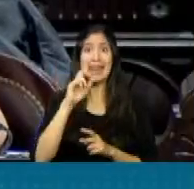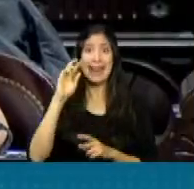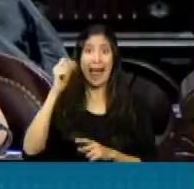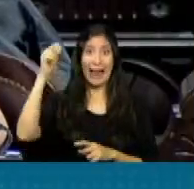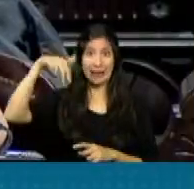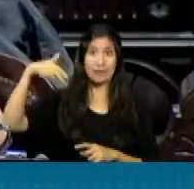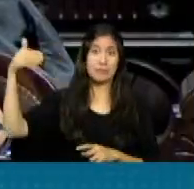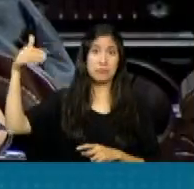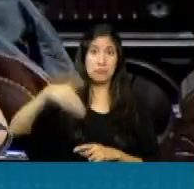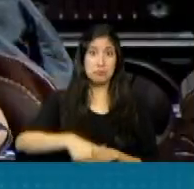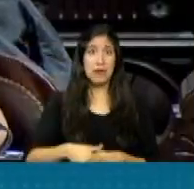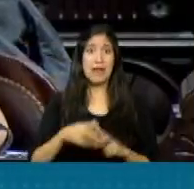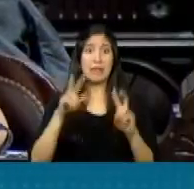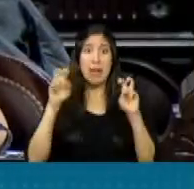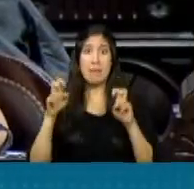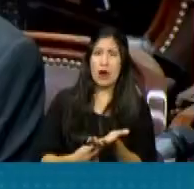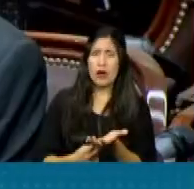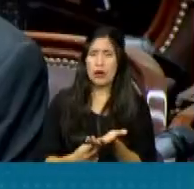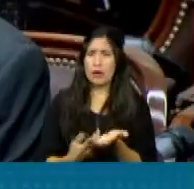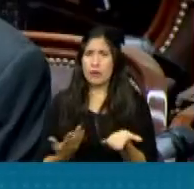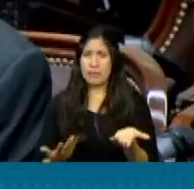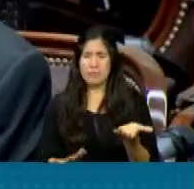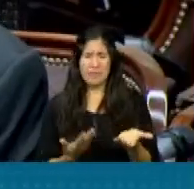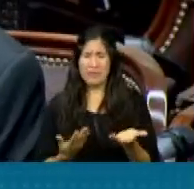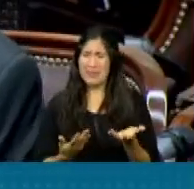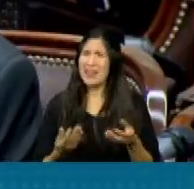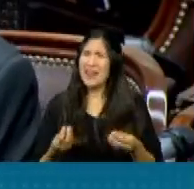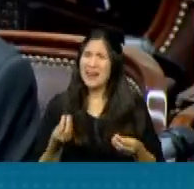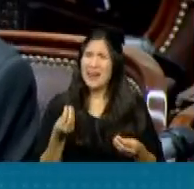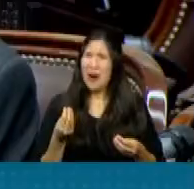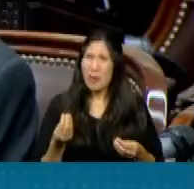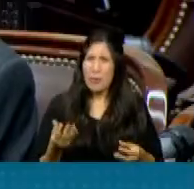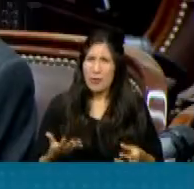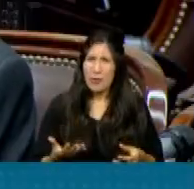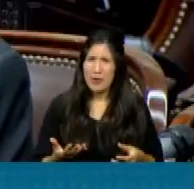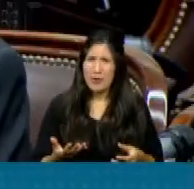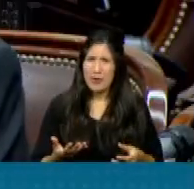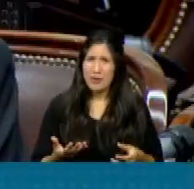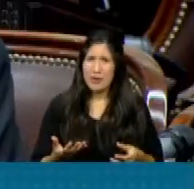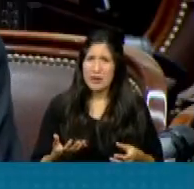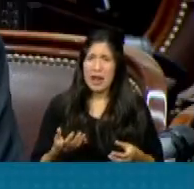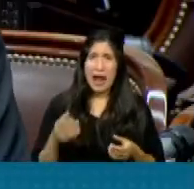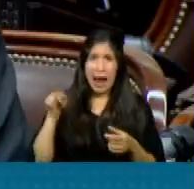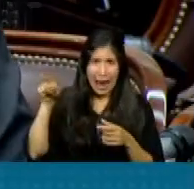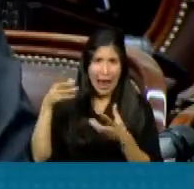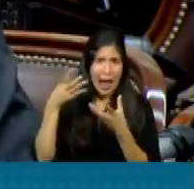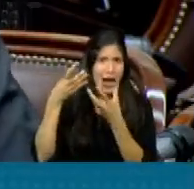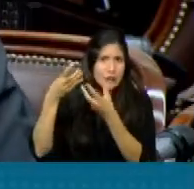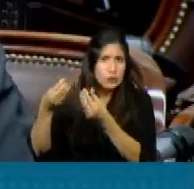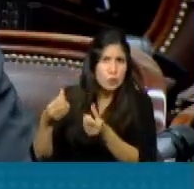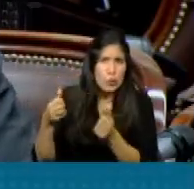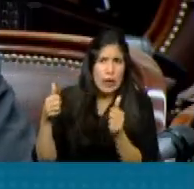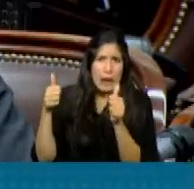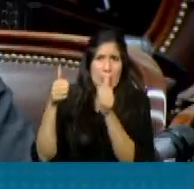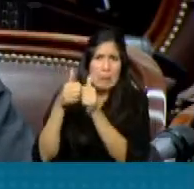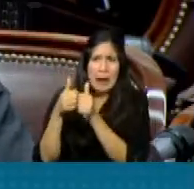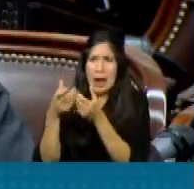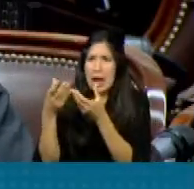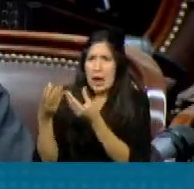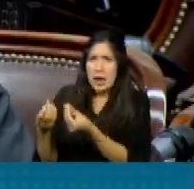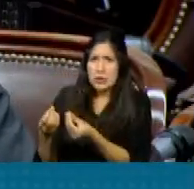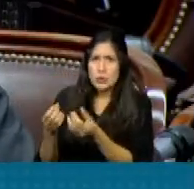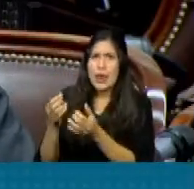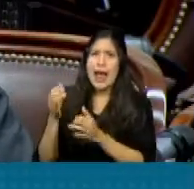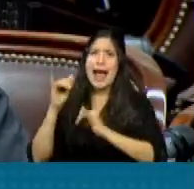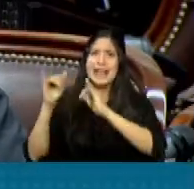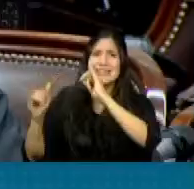hay aumento, aunque no es un tema hay muy dudas sensible. eso, Paco. ¿Viste? No, el tema es después... Decimos lo mismo. No hay dudas de que el veto va a existir. Si esto